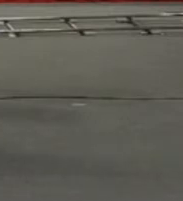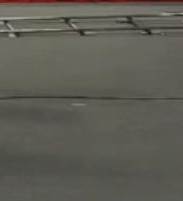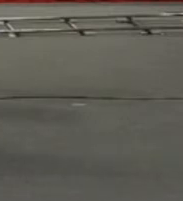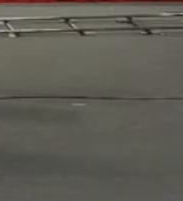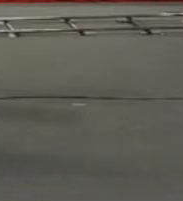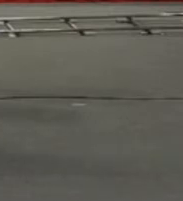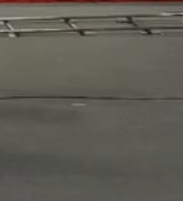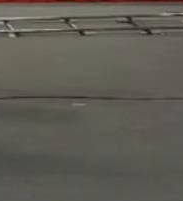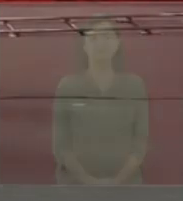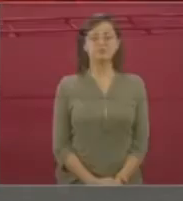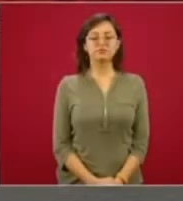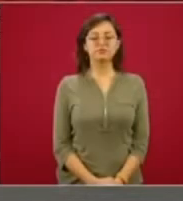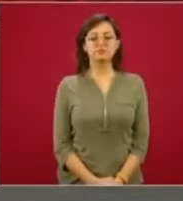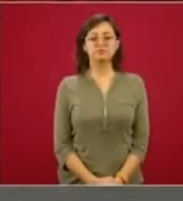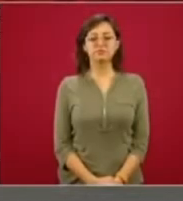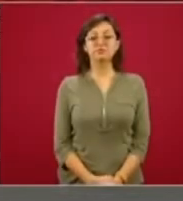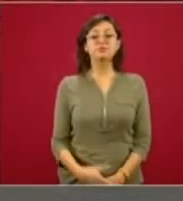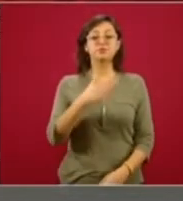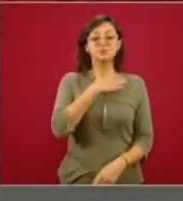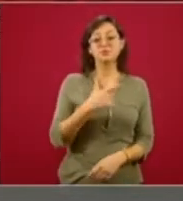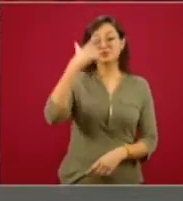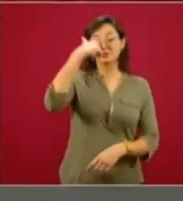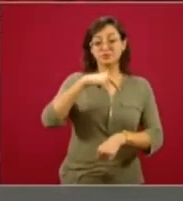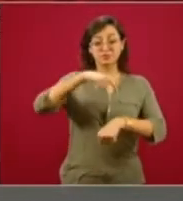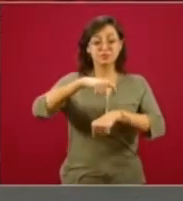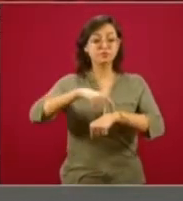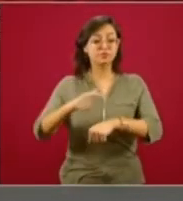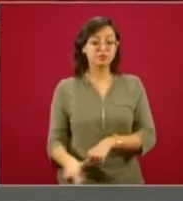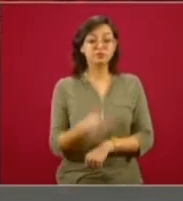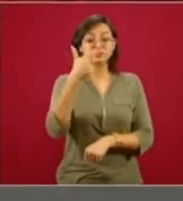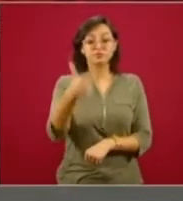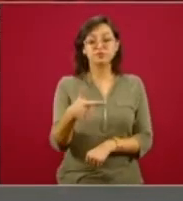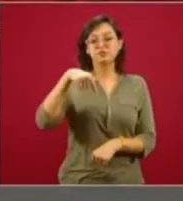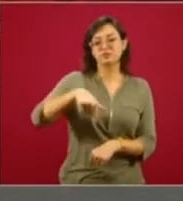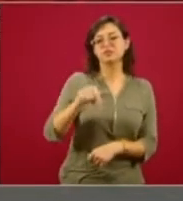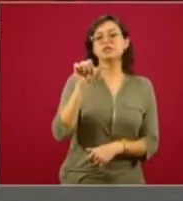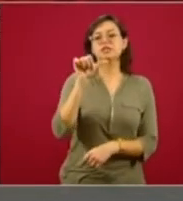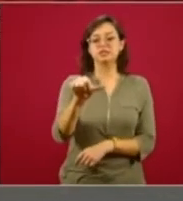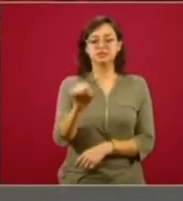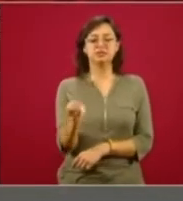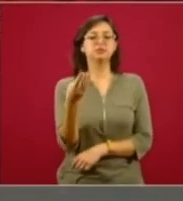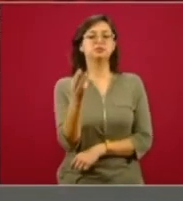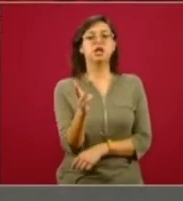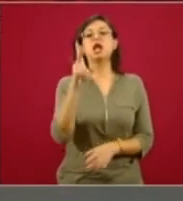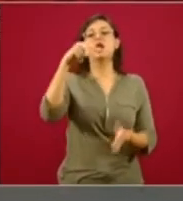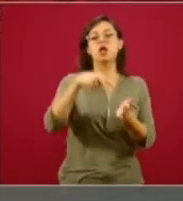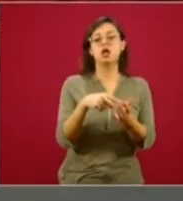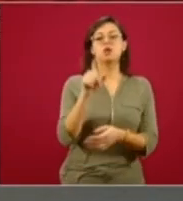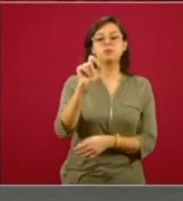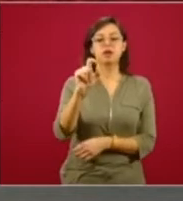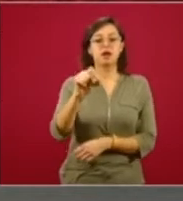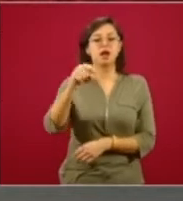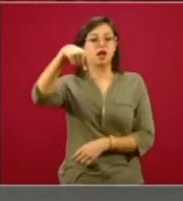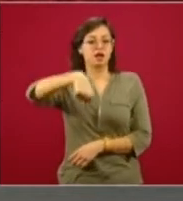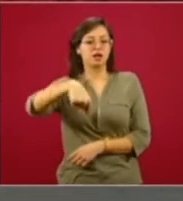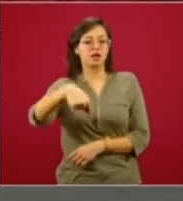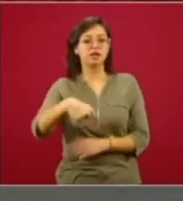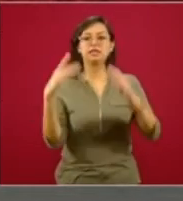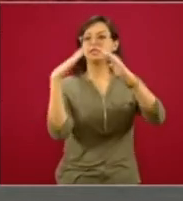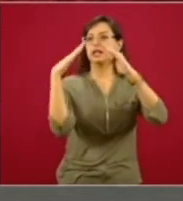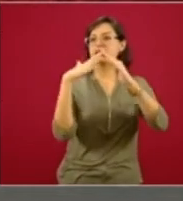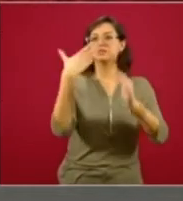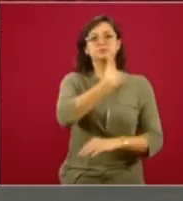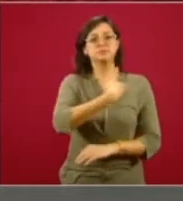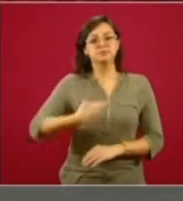Muy buenas noches. Son las 19 horas en punto del sábado 16 de mayo de 2020. Estamos en el Palacio